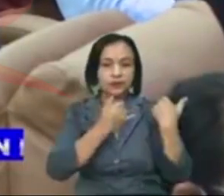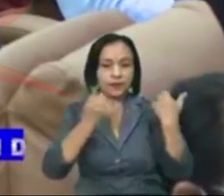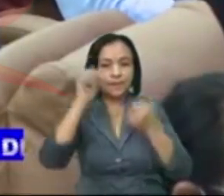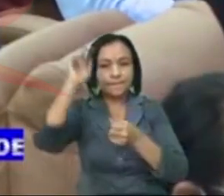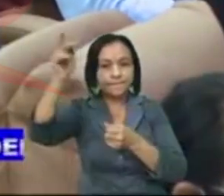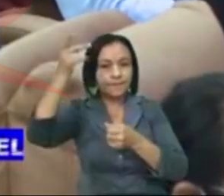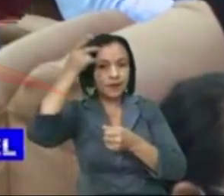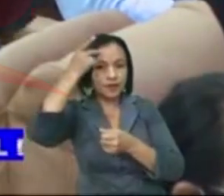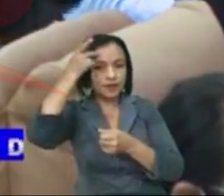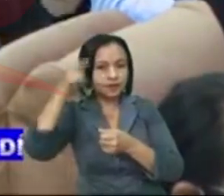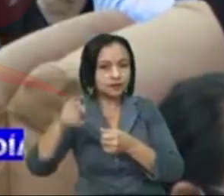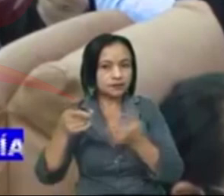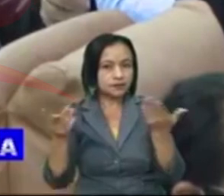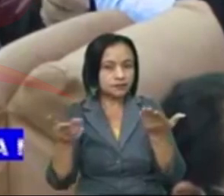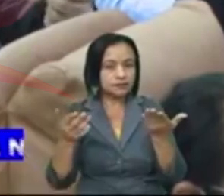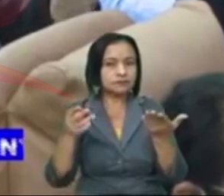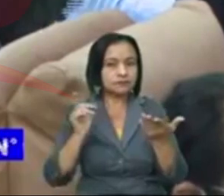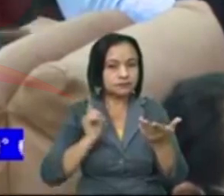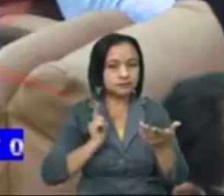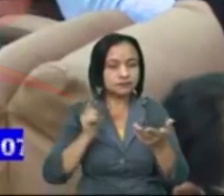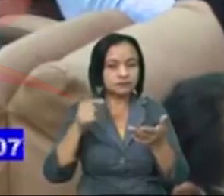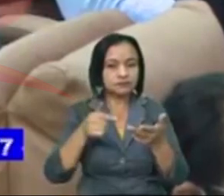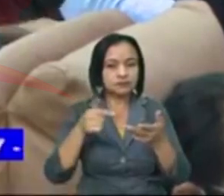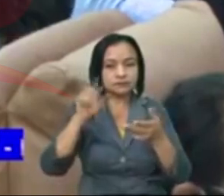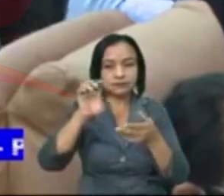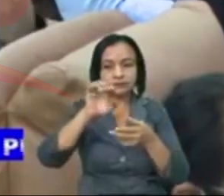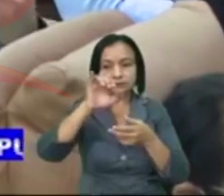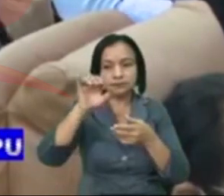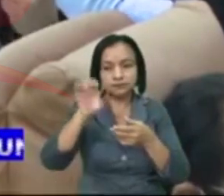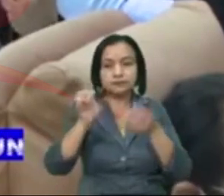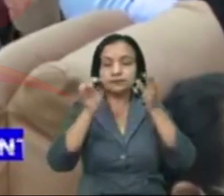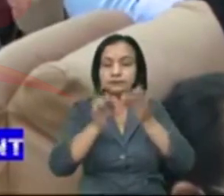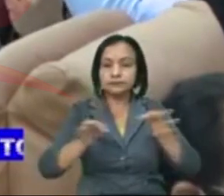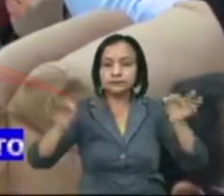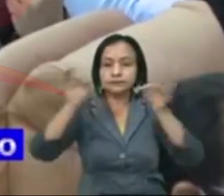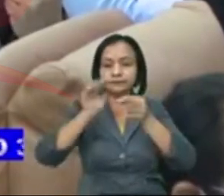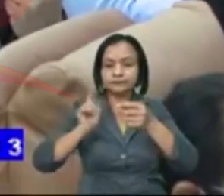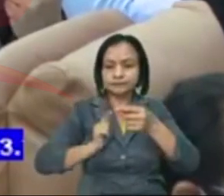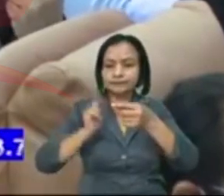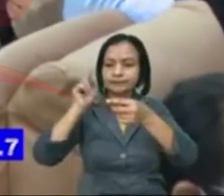política que tiene dentro de sus ejes fundamentales